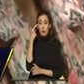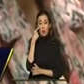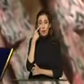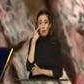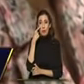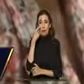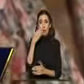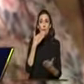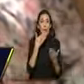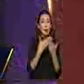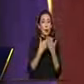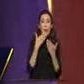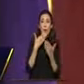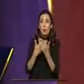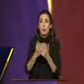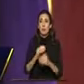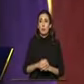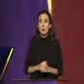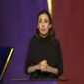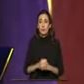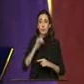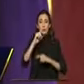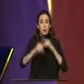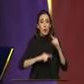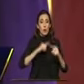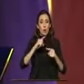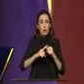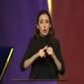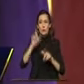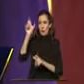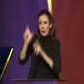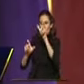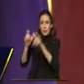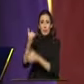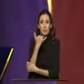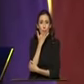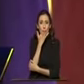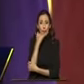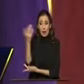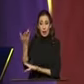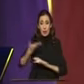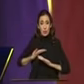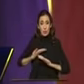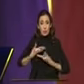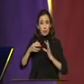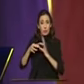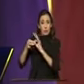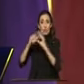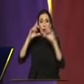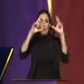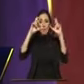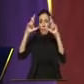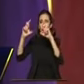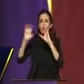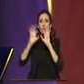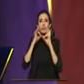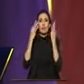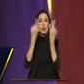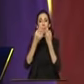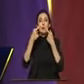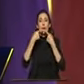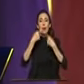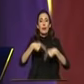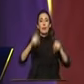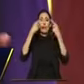deberíamos agradecerle más bien. Cuando algunos canallas quisieron hacernos daño al publicar nuestras fotos familiares, lo